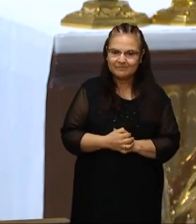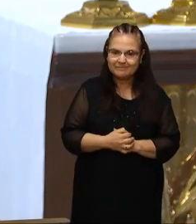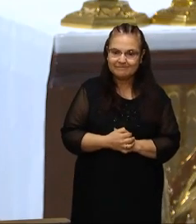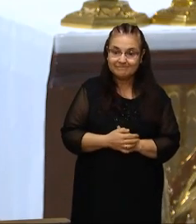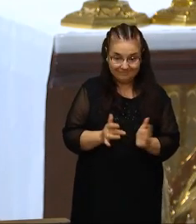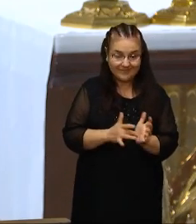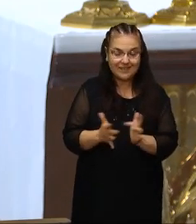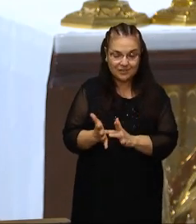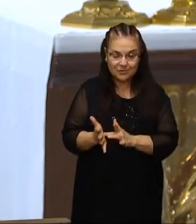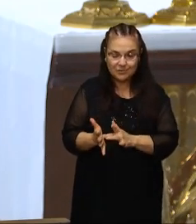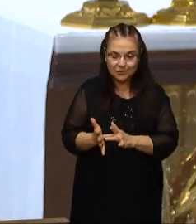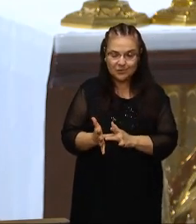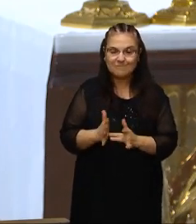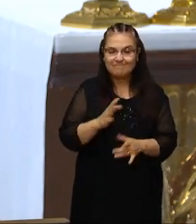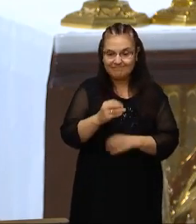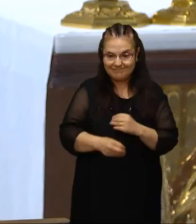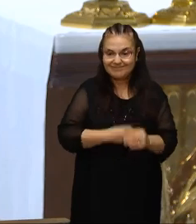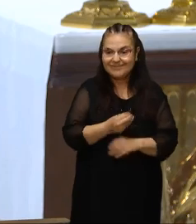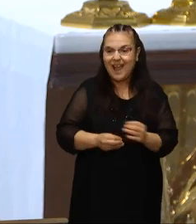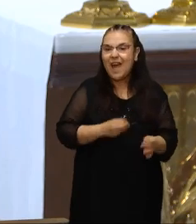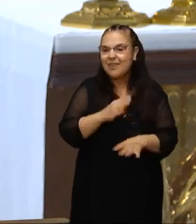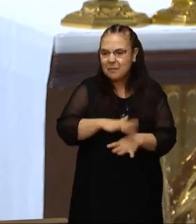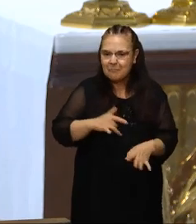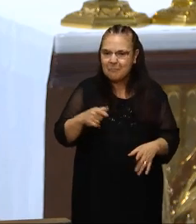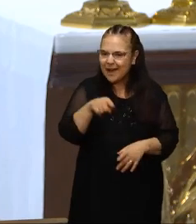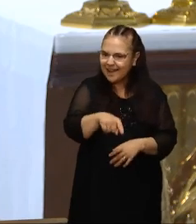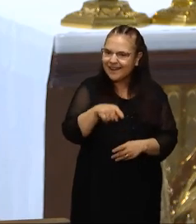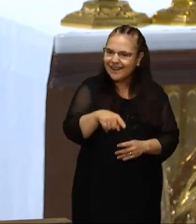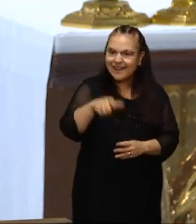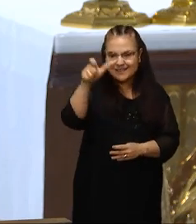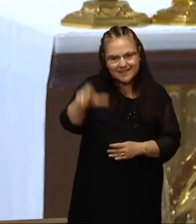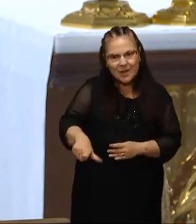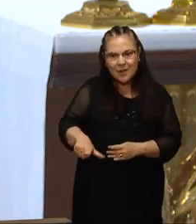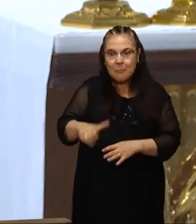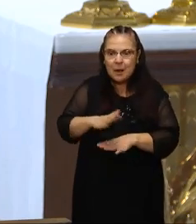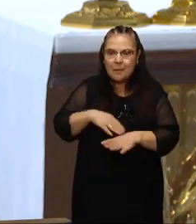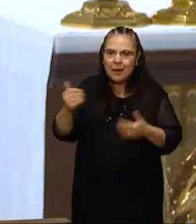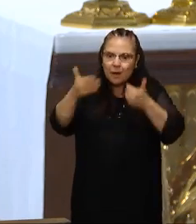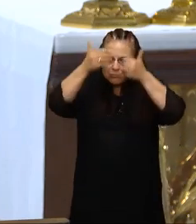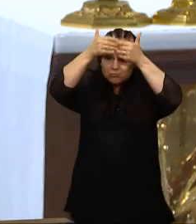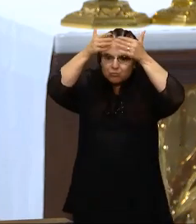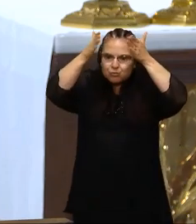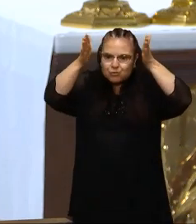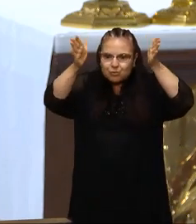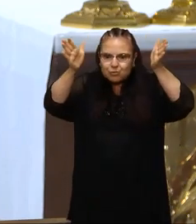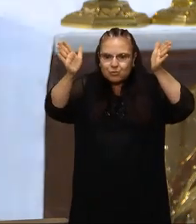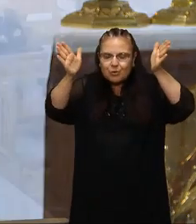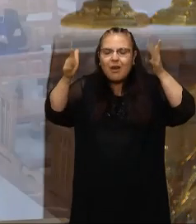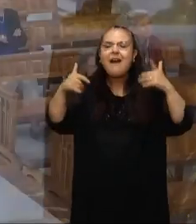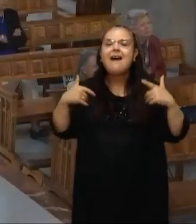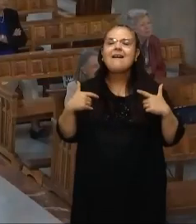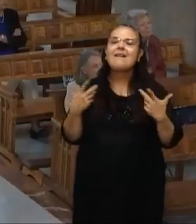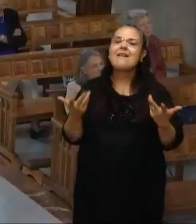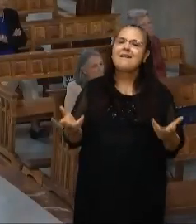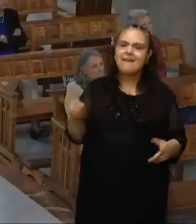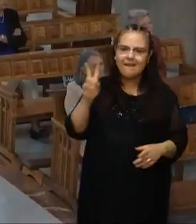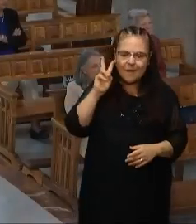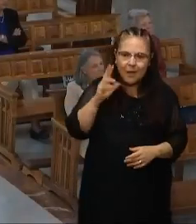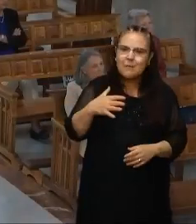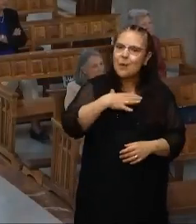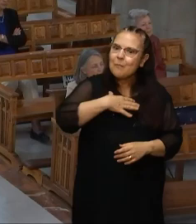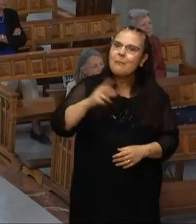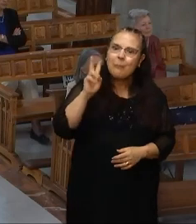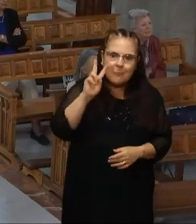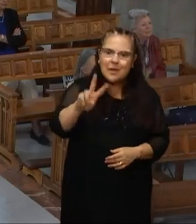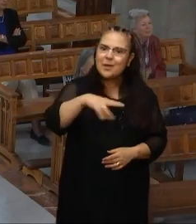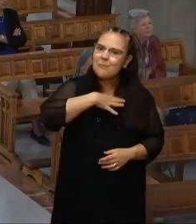Jesús lo hace para conectar con lo mejor de este hombre, para abrirle un horizonte más amplio, para hacerle ver la buena noticia